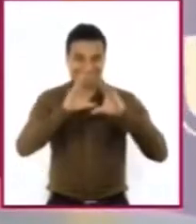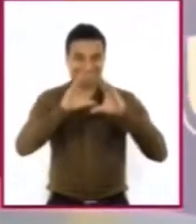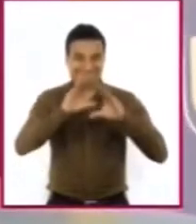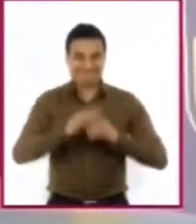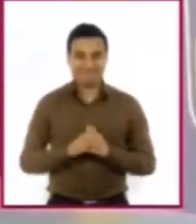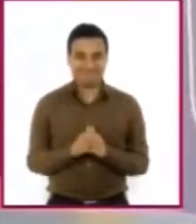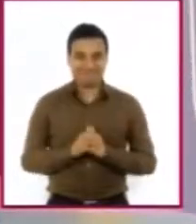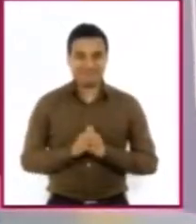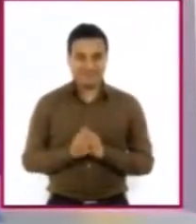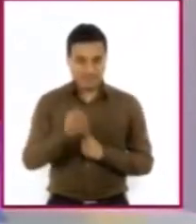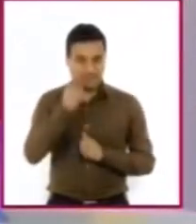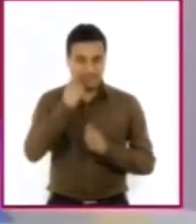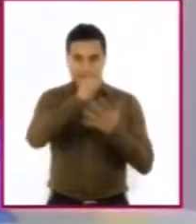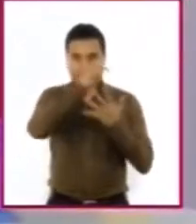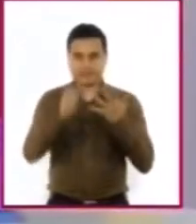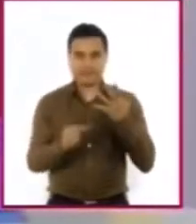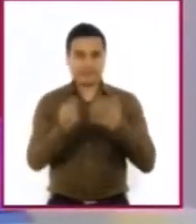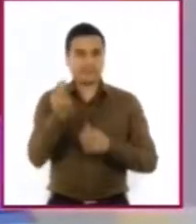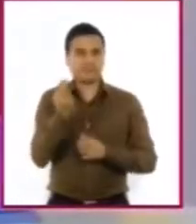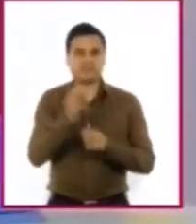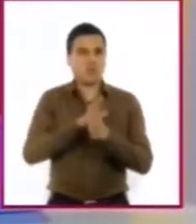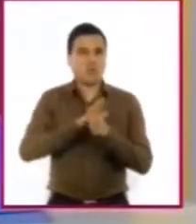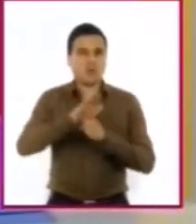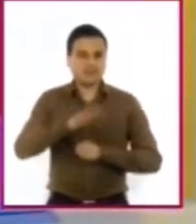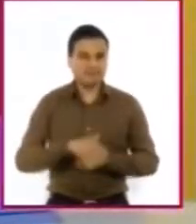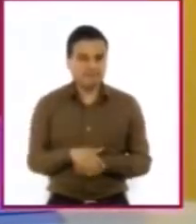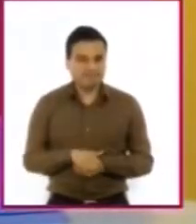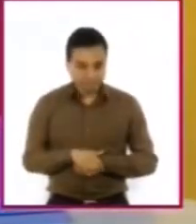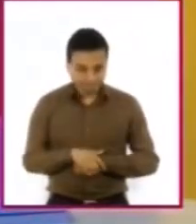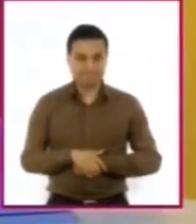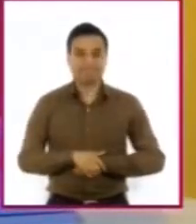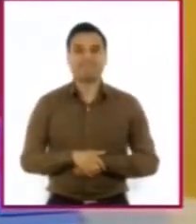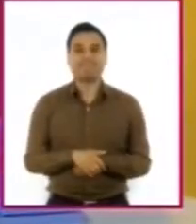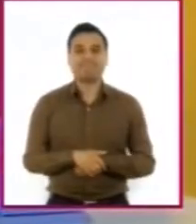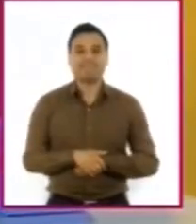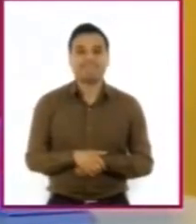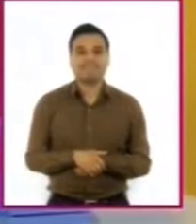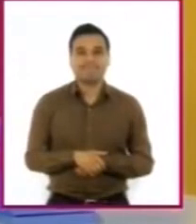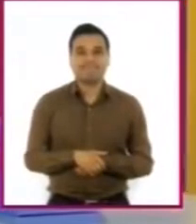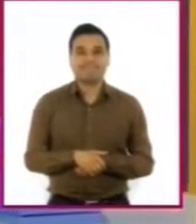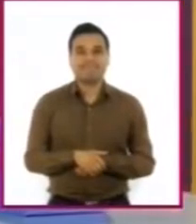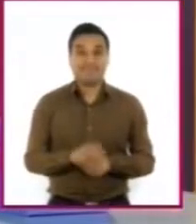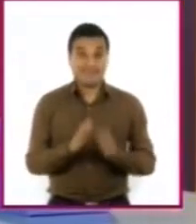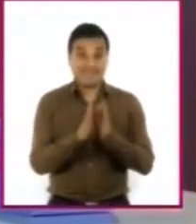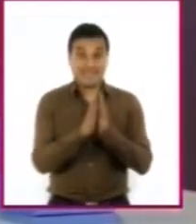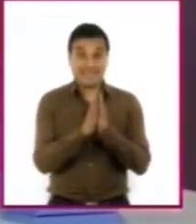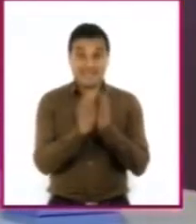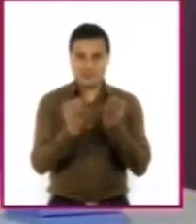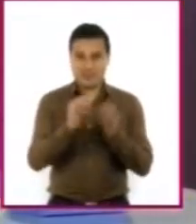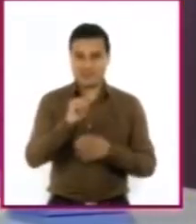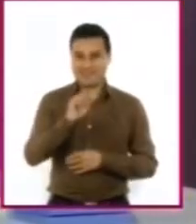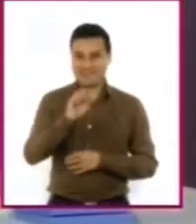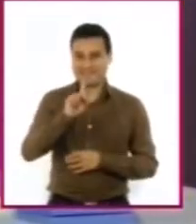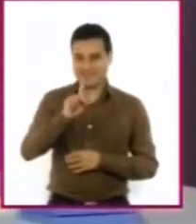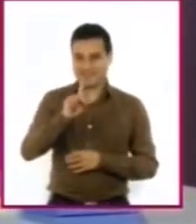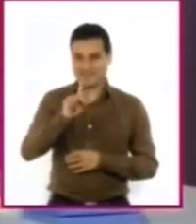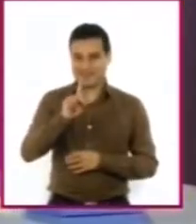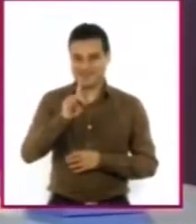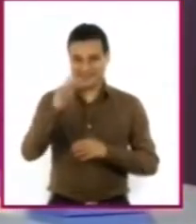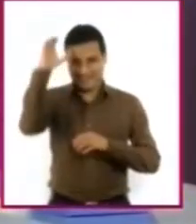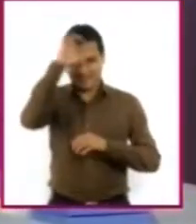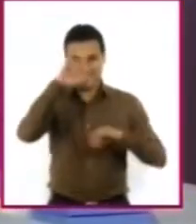Los materiales que vamos a utilizar en esta sesión son los siguientes: tu libro de texto de Ciencias